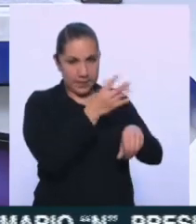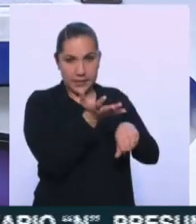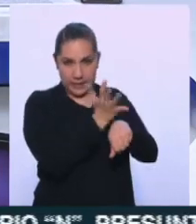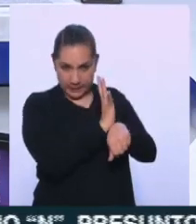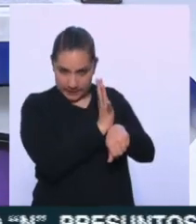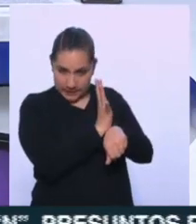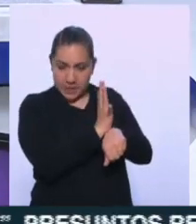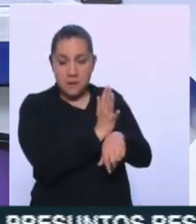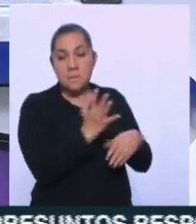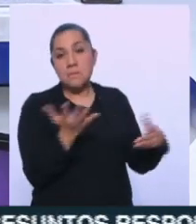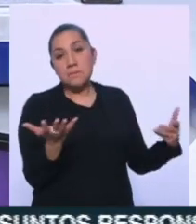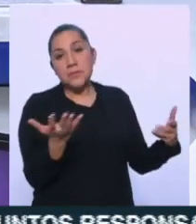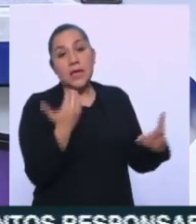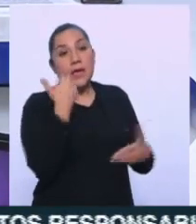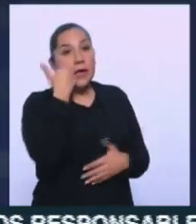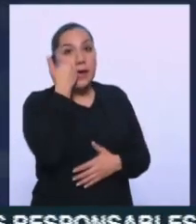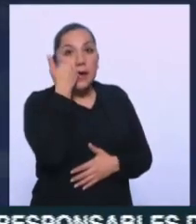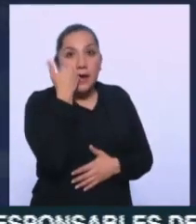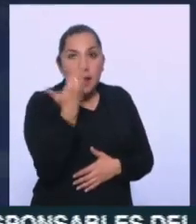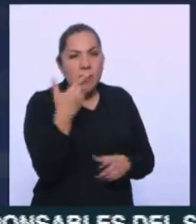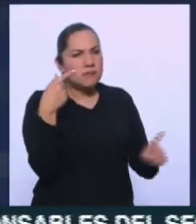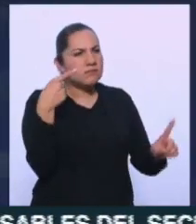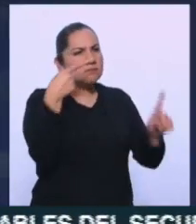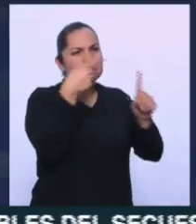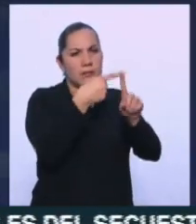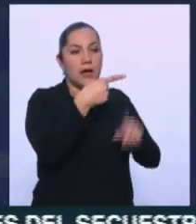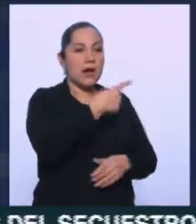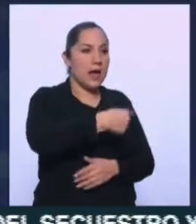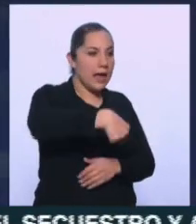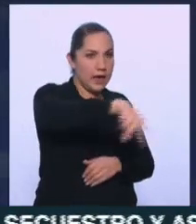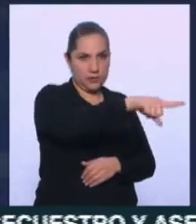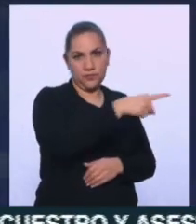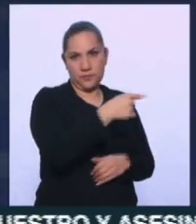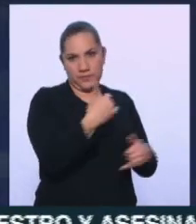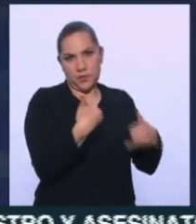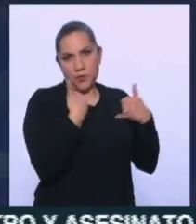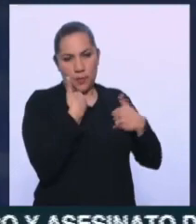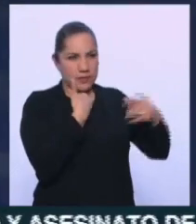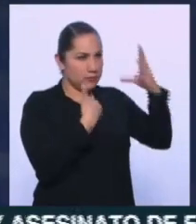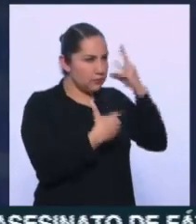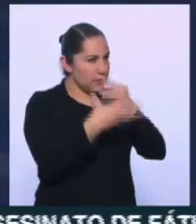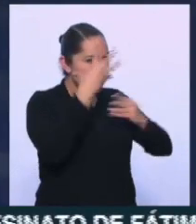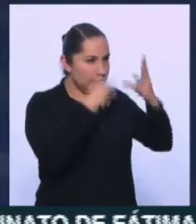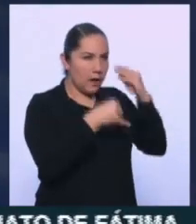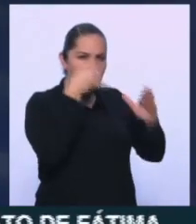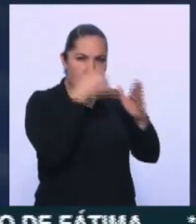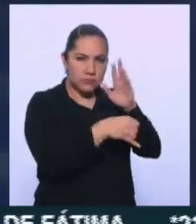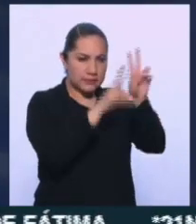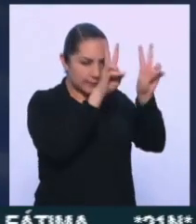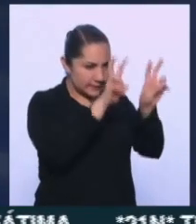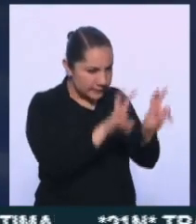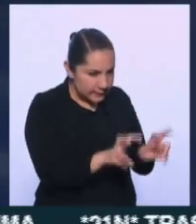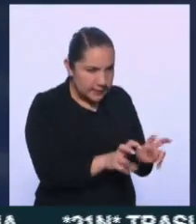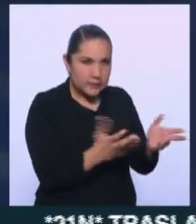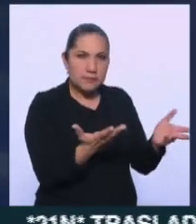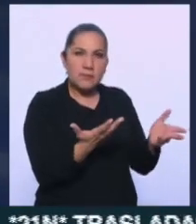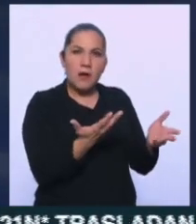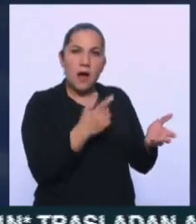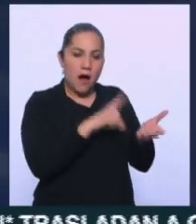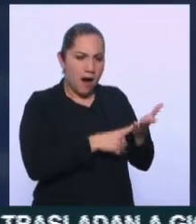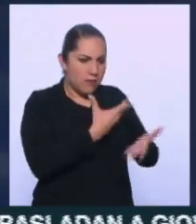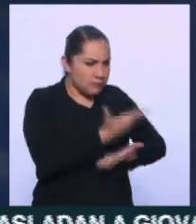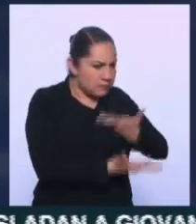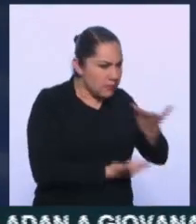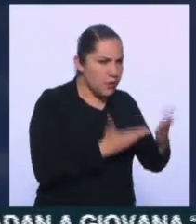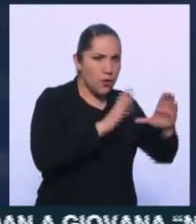a los jóvenes, queremos crear algo así como técnicos audiovisuales comunitarios, ¿no? Hasta queremos buscarles una certificación donde